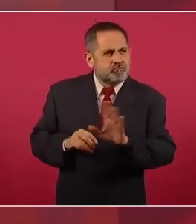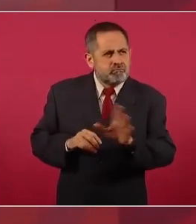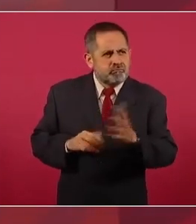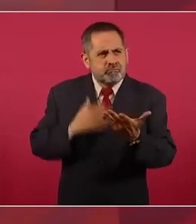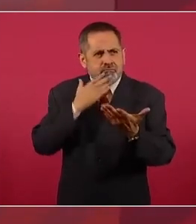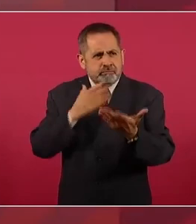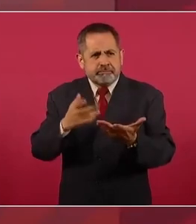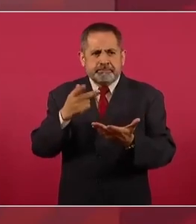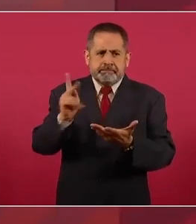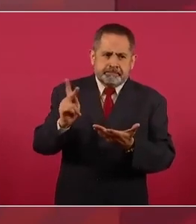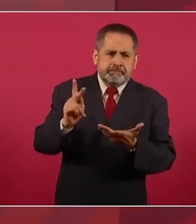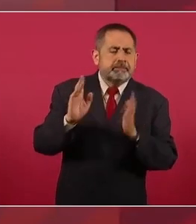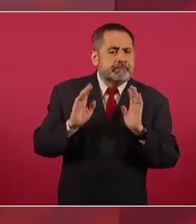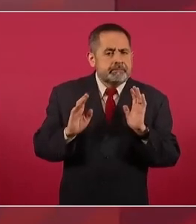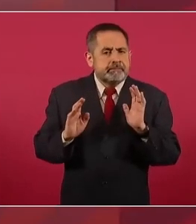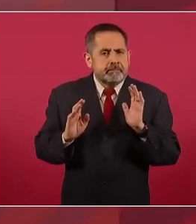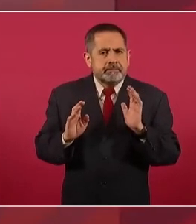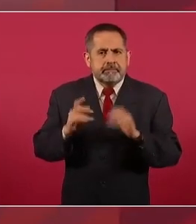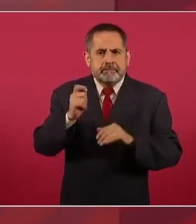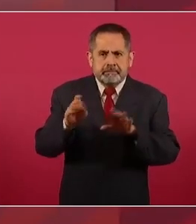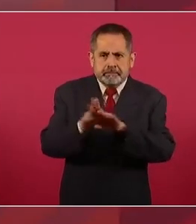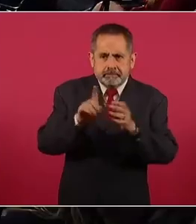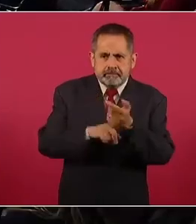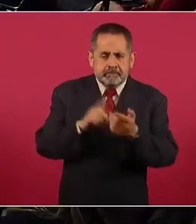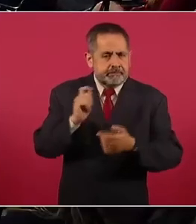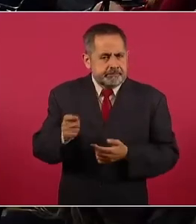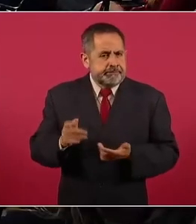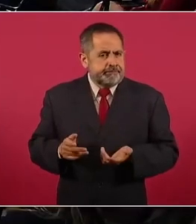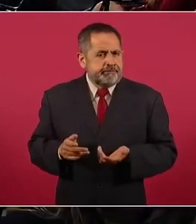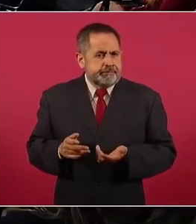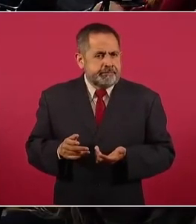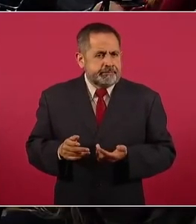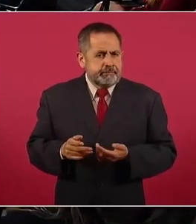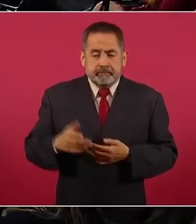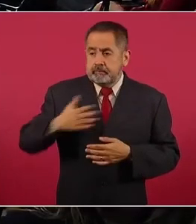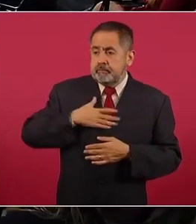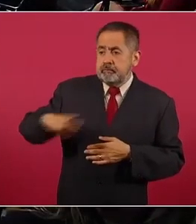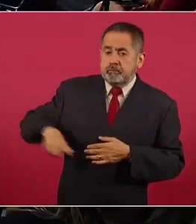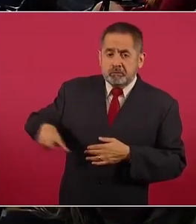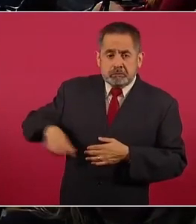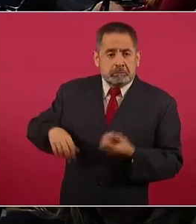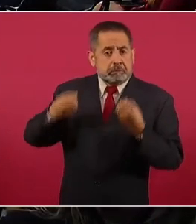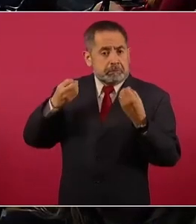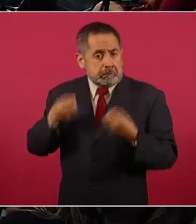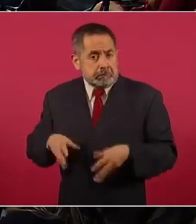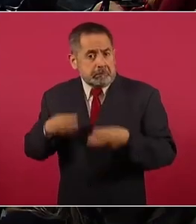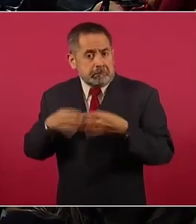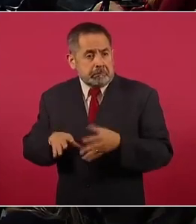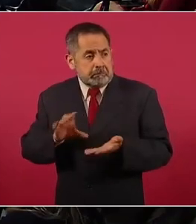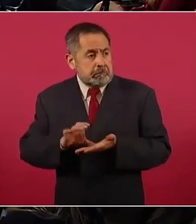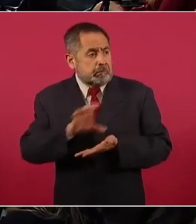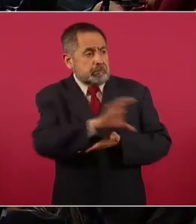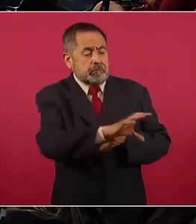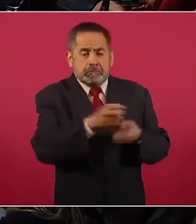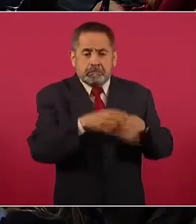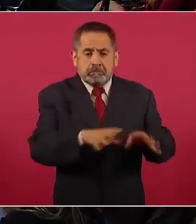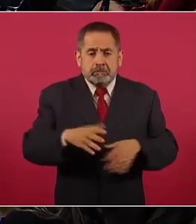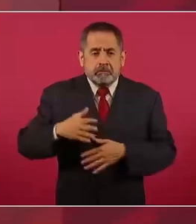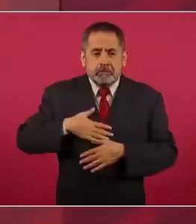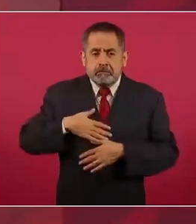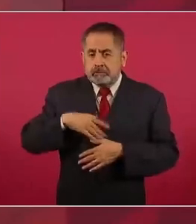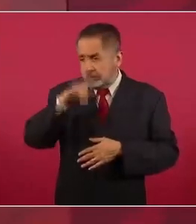pero tampoco se trata de que el Estado sea